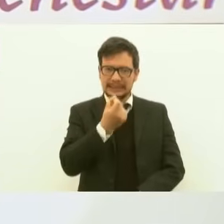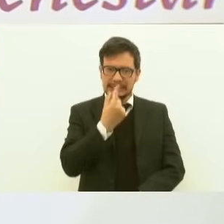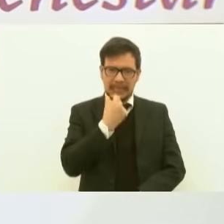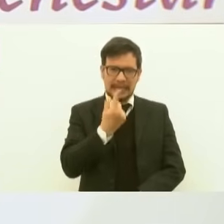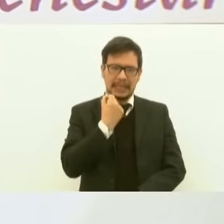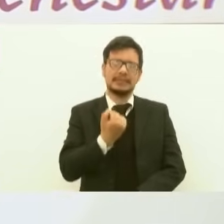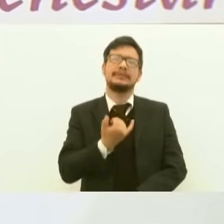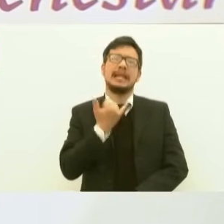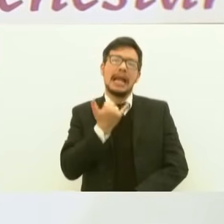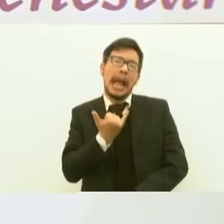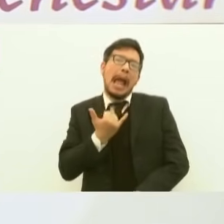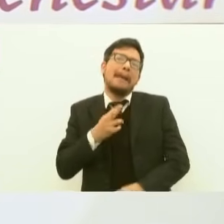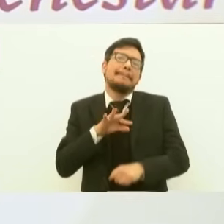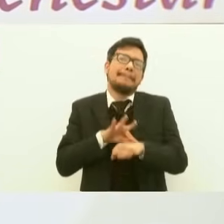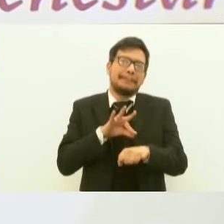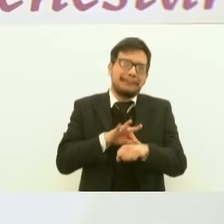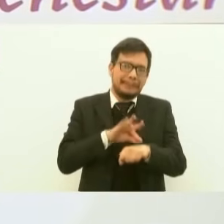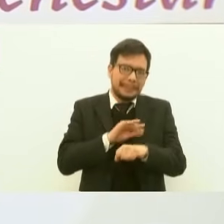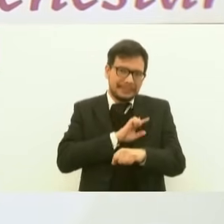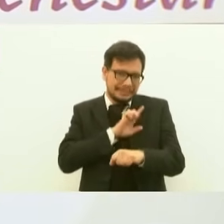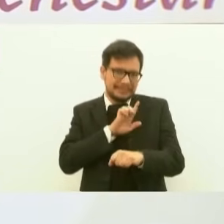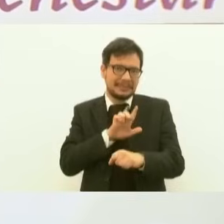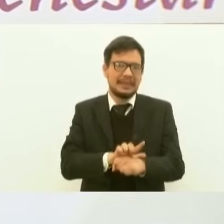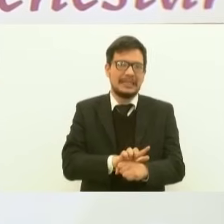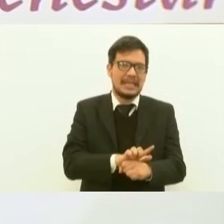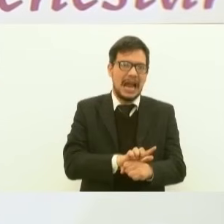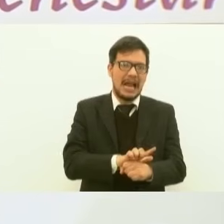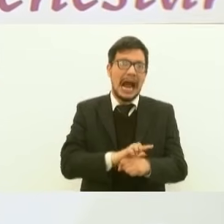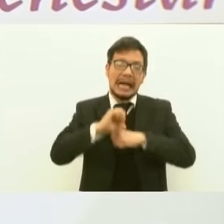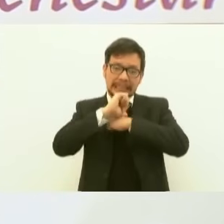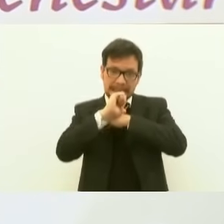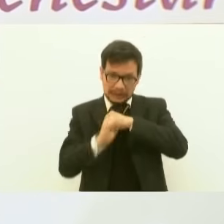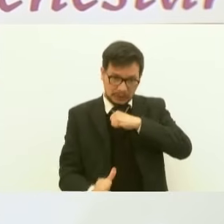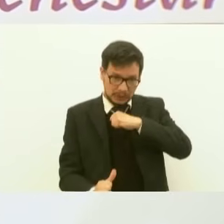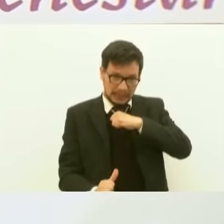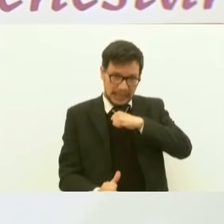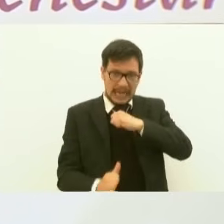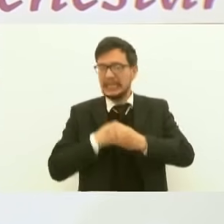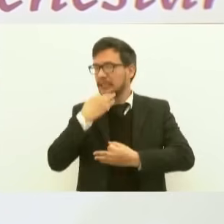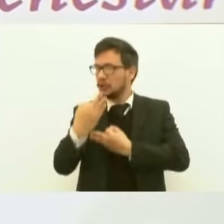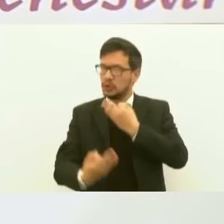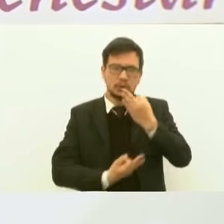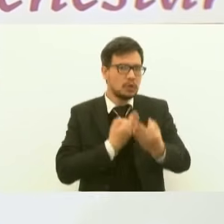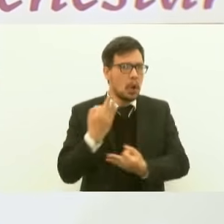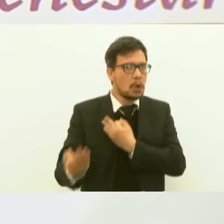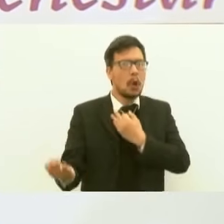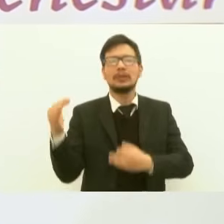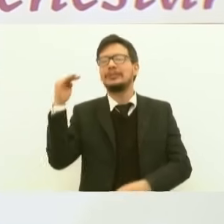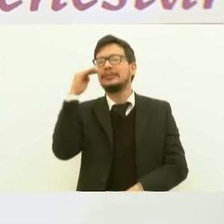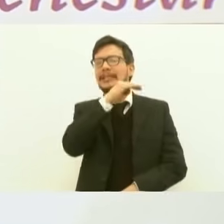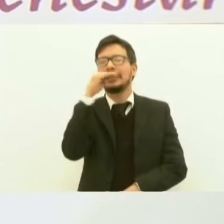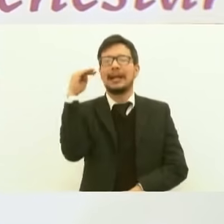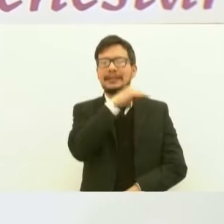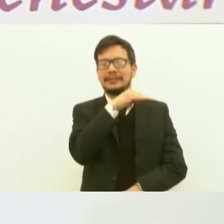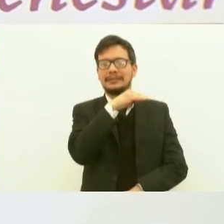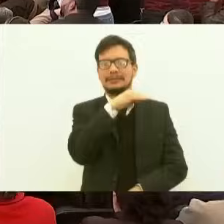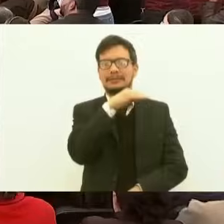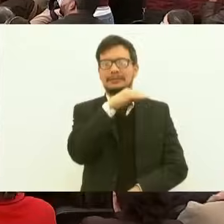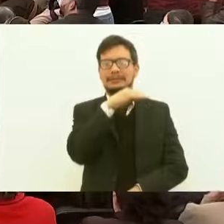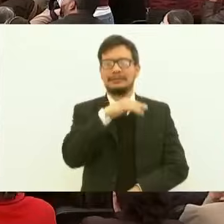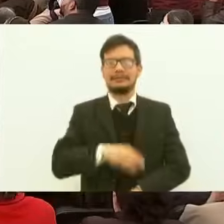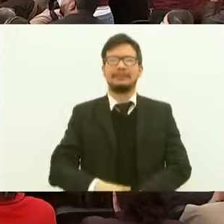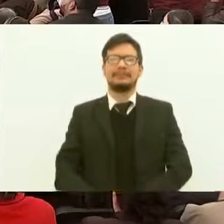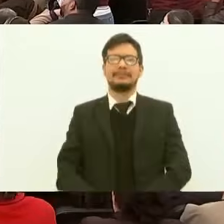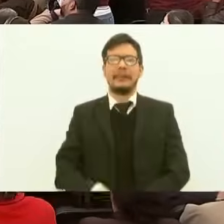hagan estudios, intervenciones quirúrgicas y todo de manera gratuita para el